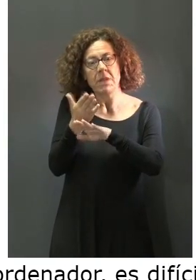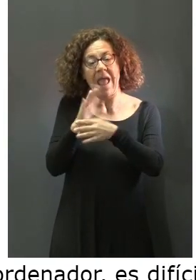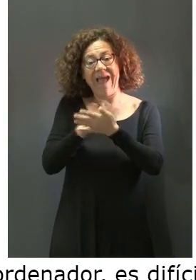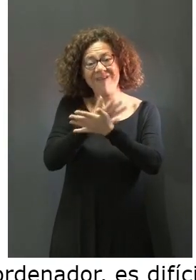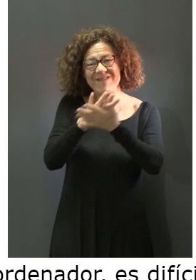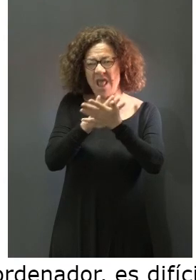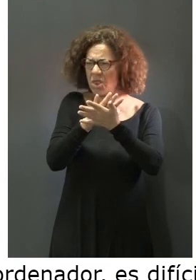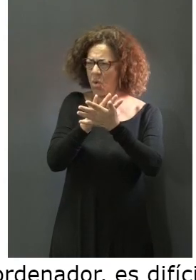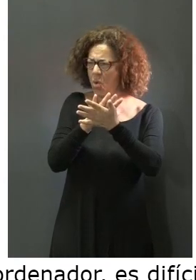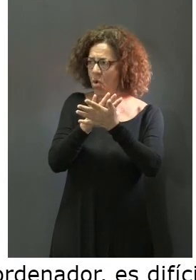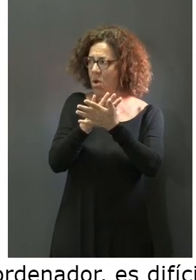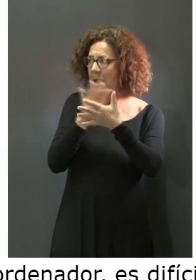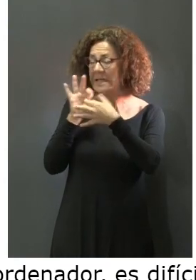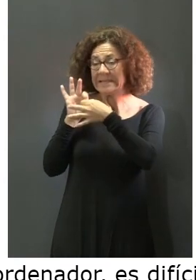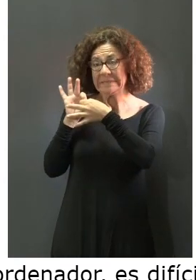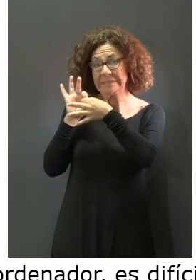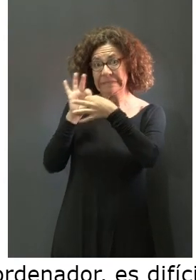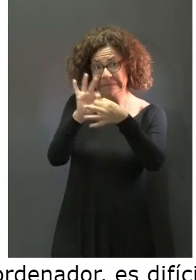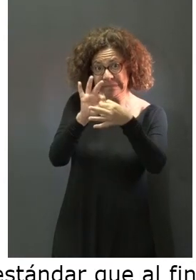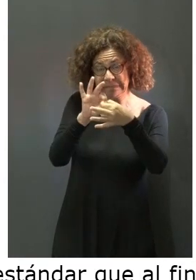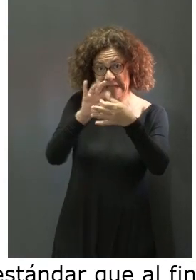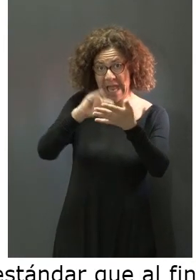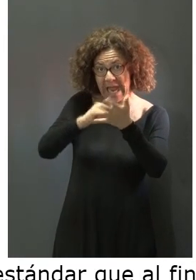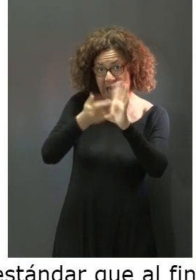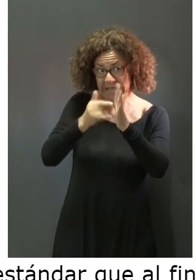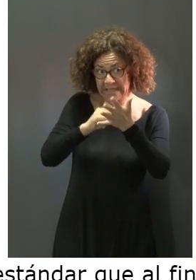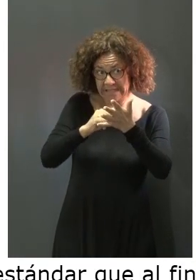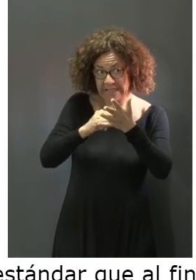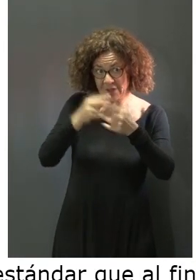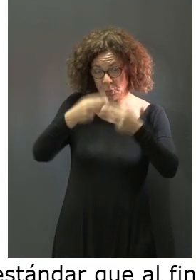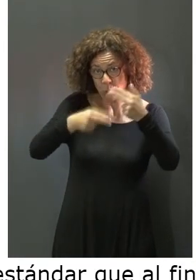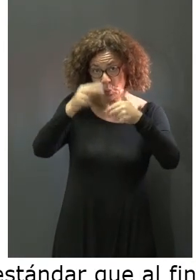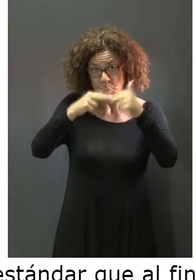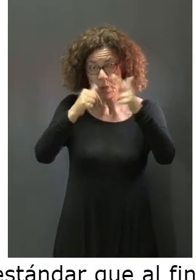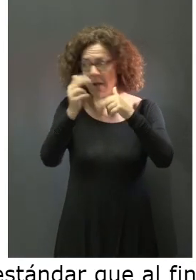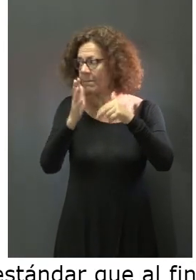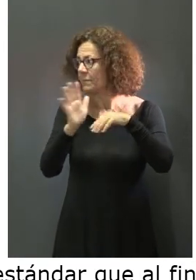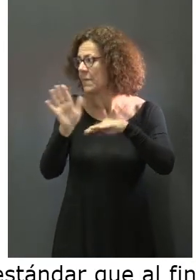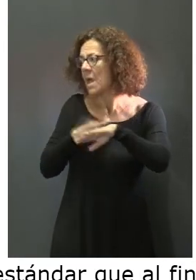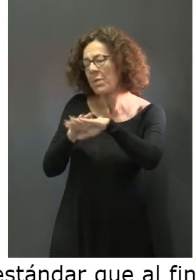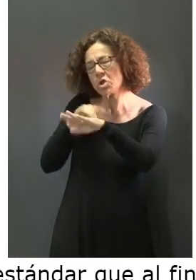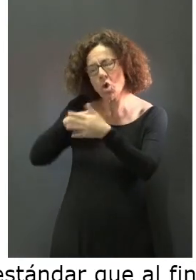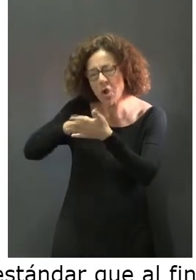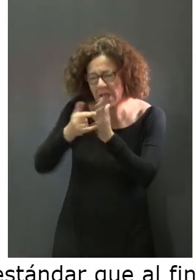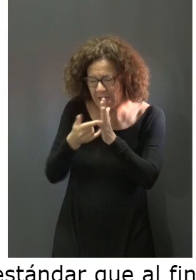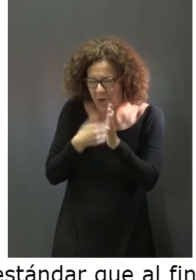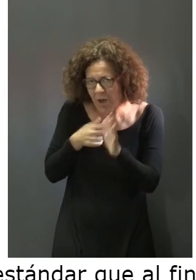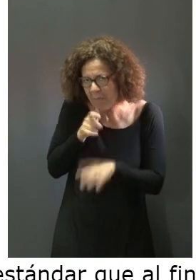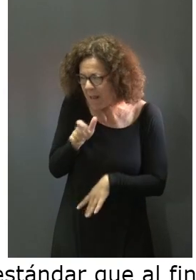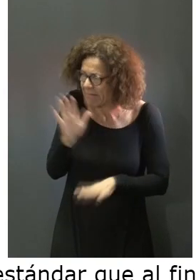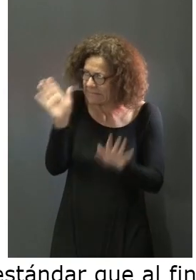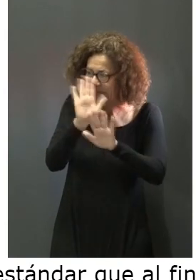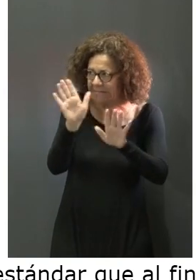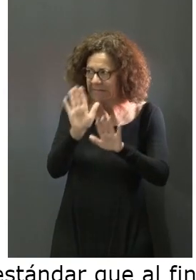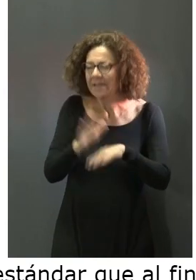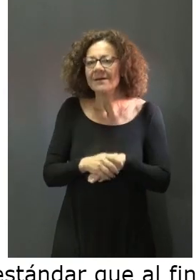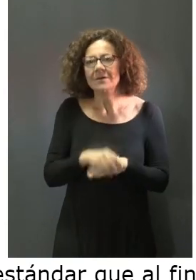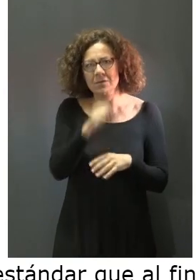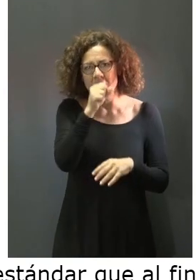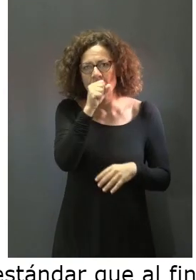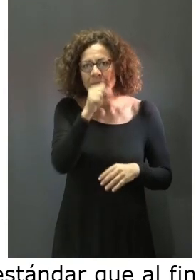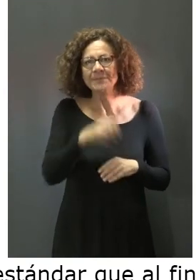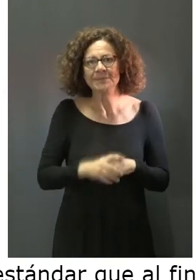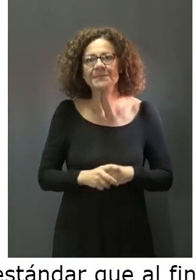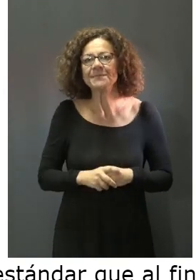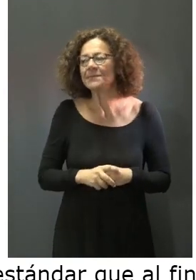arquitectamente, esa palabra existe, sí, arquitectóricamente, soy ingeniero, no soy de letras. Ya te hemos pillado. Sí, no, se